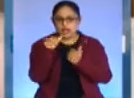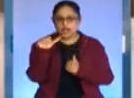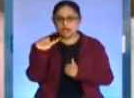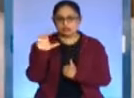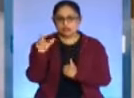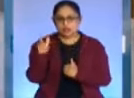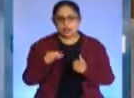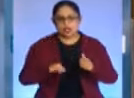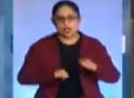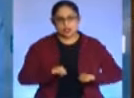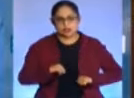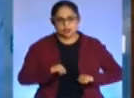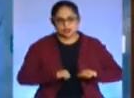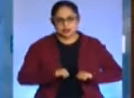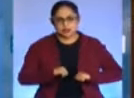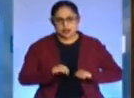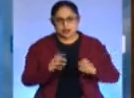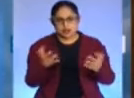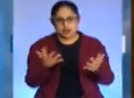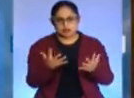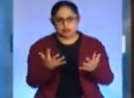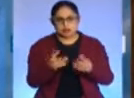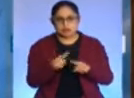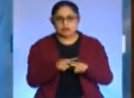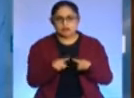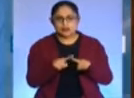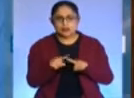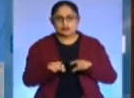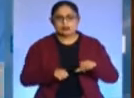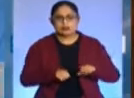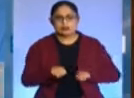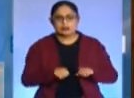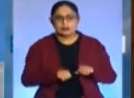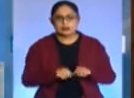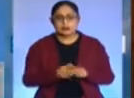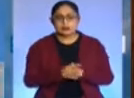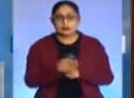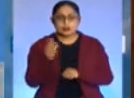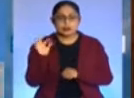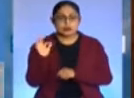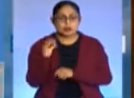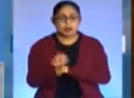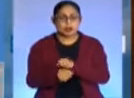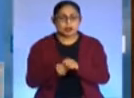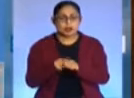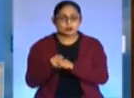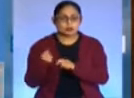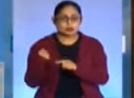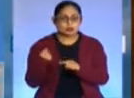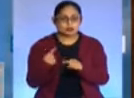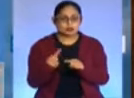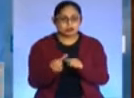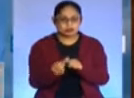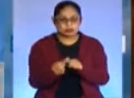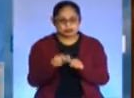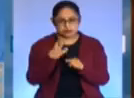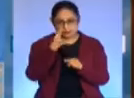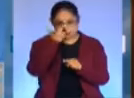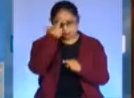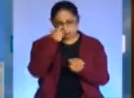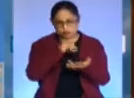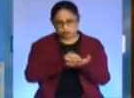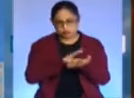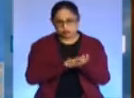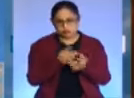en todo el estado. Él ha tenido muchos adelantos a lo largo de las 4 décadas desde que llegó a México. Sigue habiendo